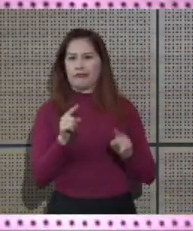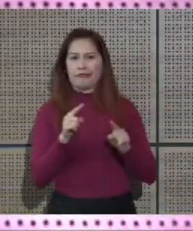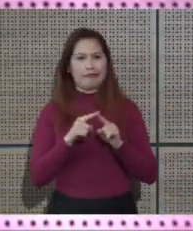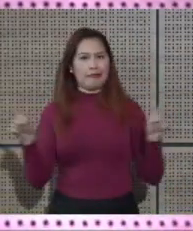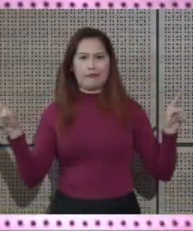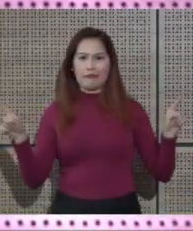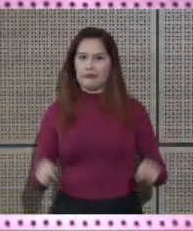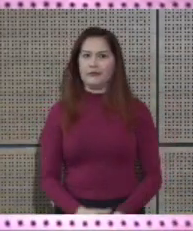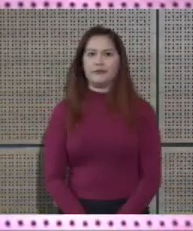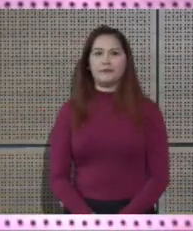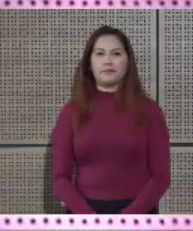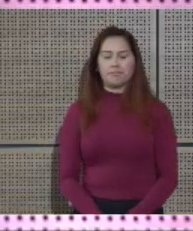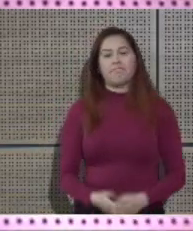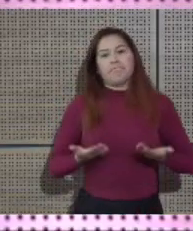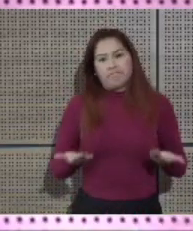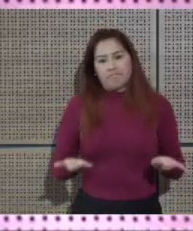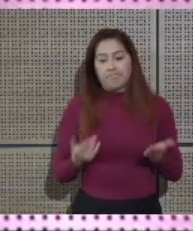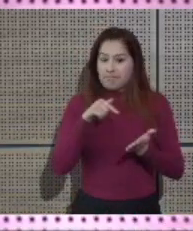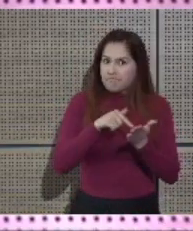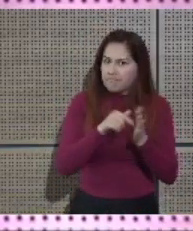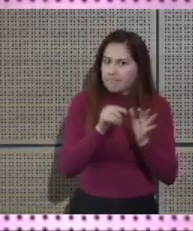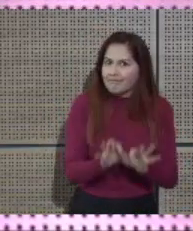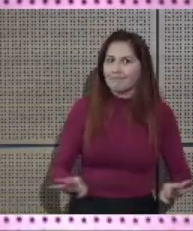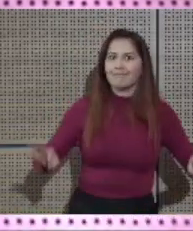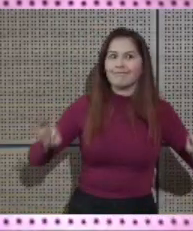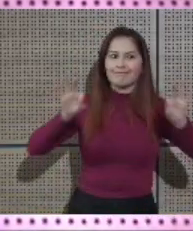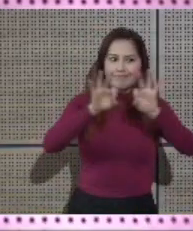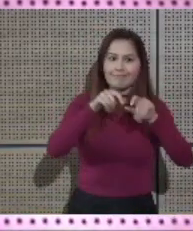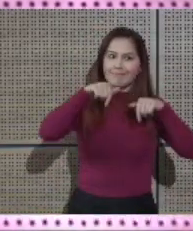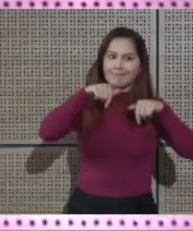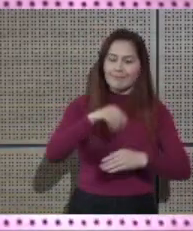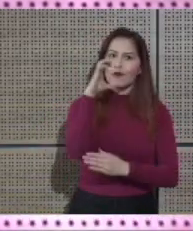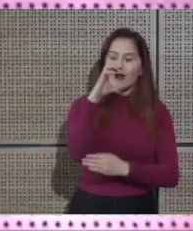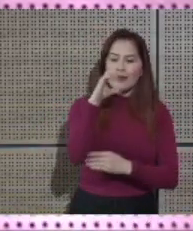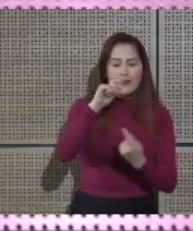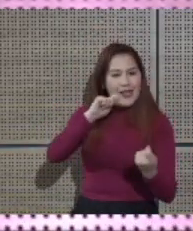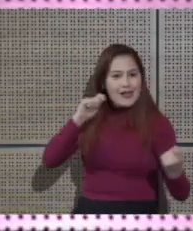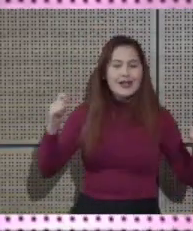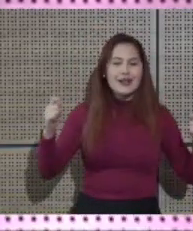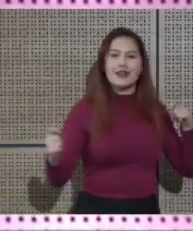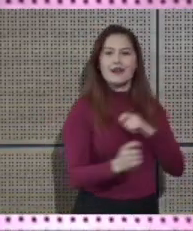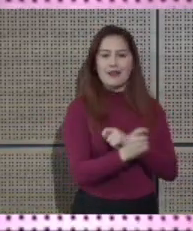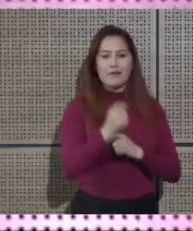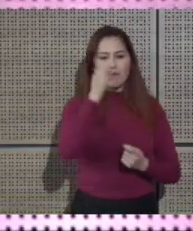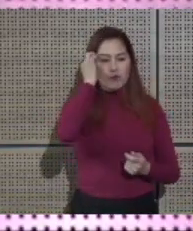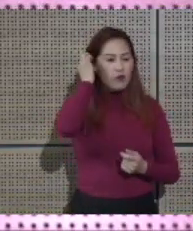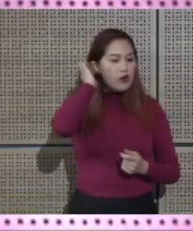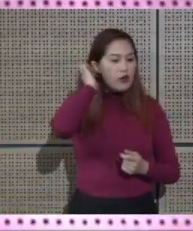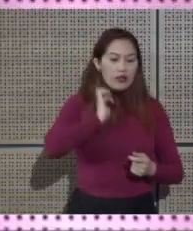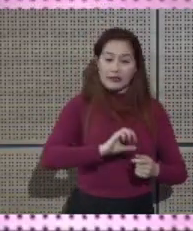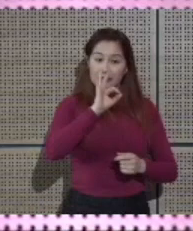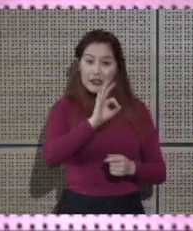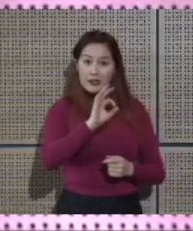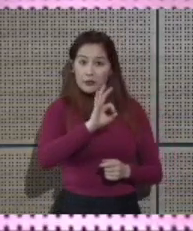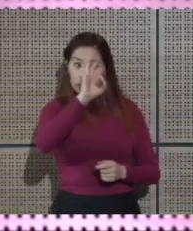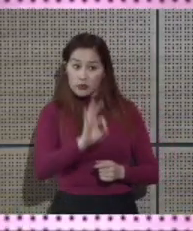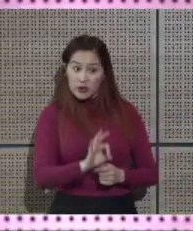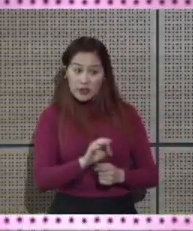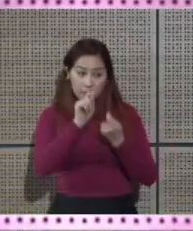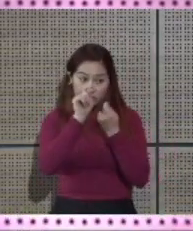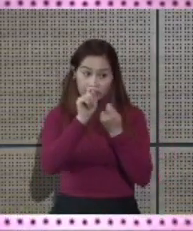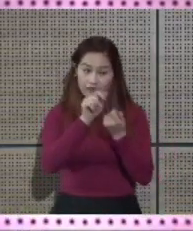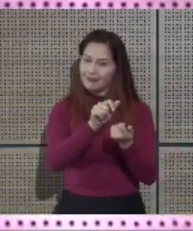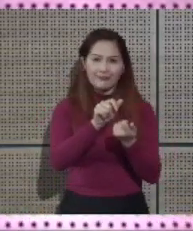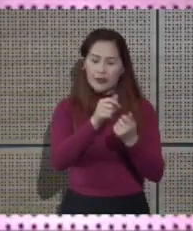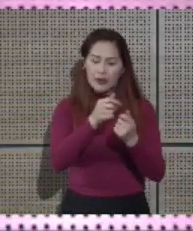logra incrementar de forma importante la inversión en infraestructura, en logística, en bienes públicos, nuevamente, en bienes